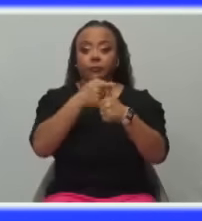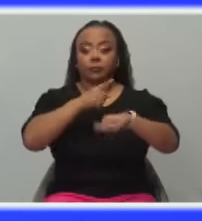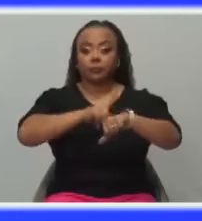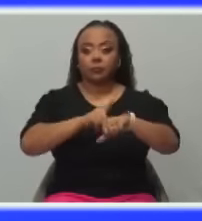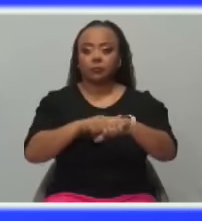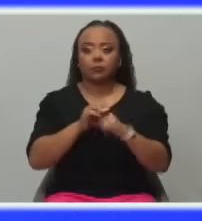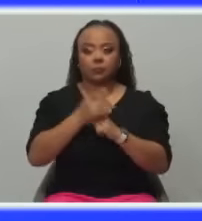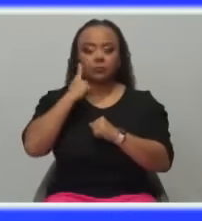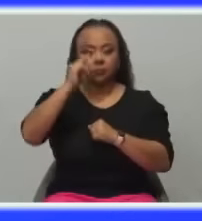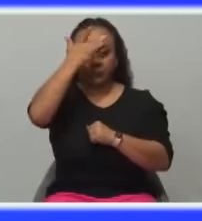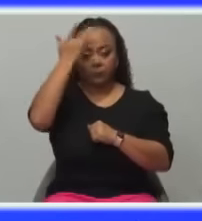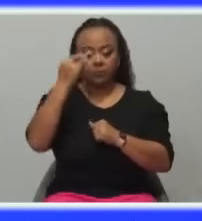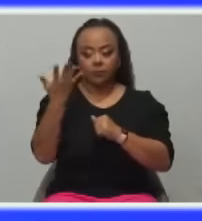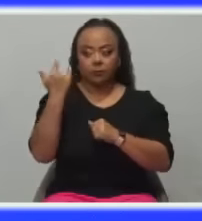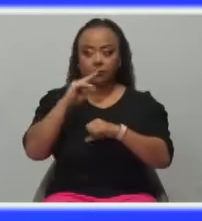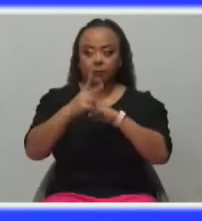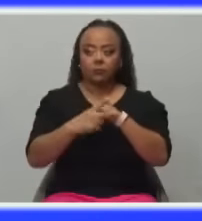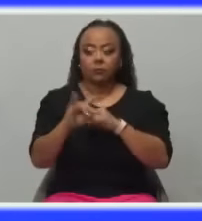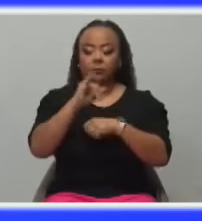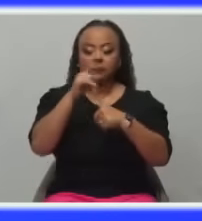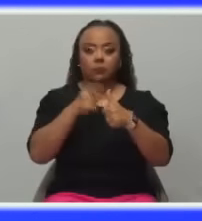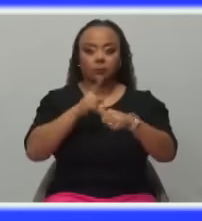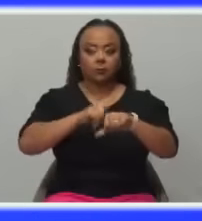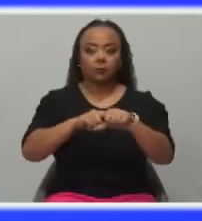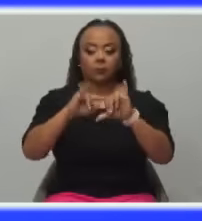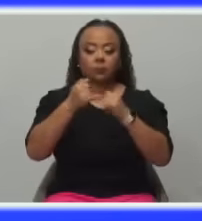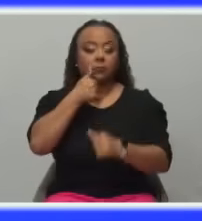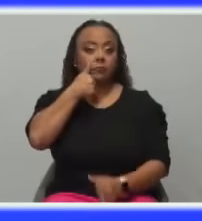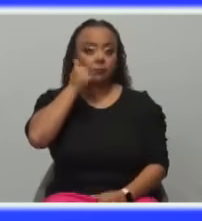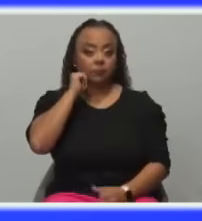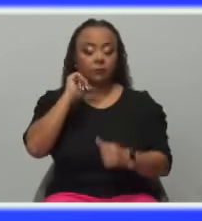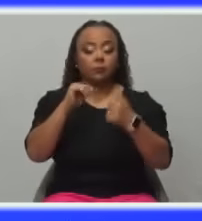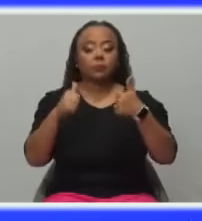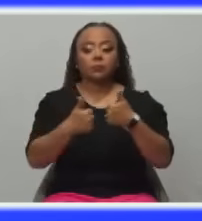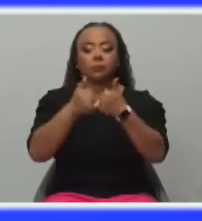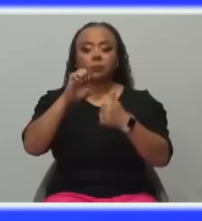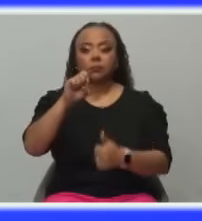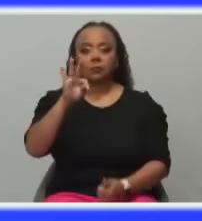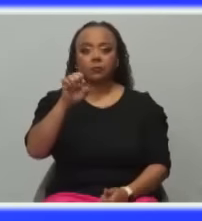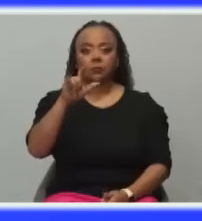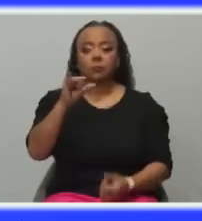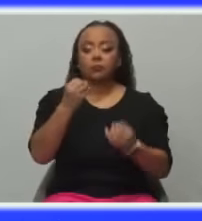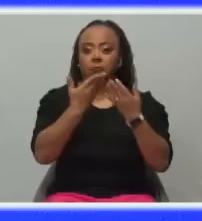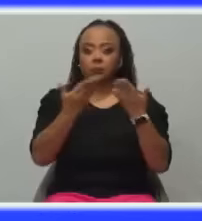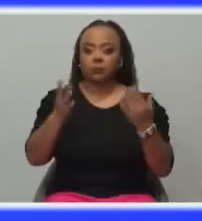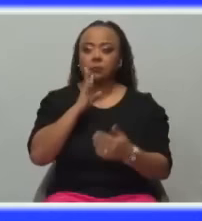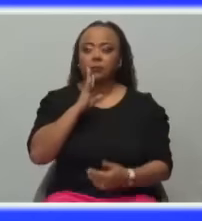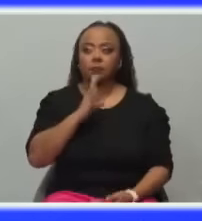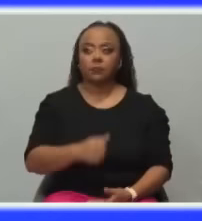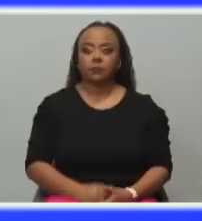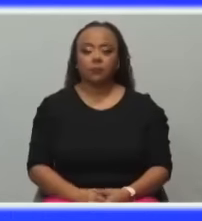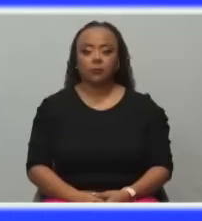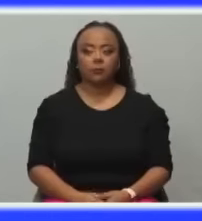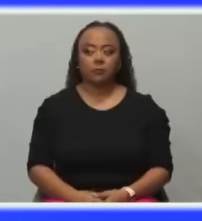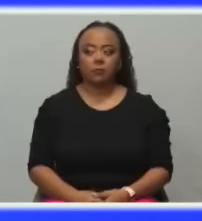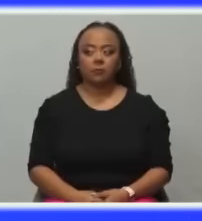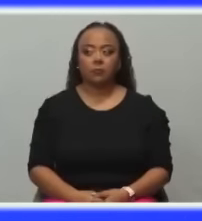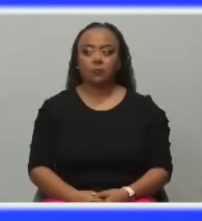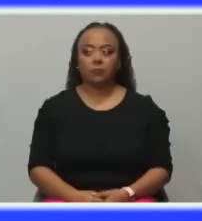para el olvido en aquella oportunidad como el primer tiempo que jugó ante est Estelí hay muchas cosas que hablar lo cierto del caso es que